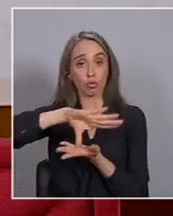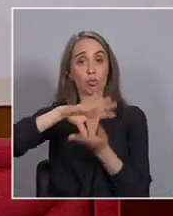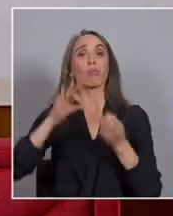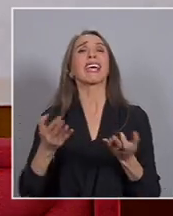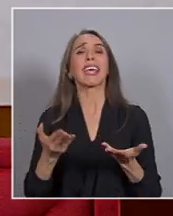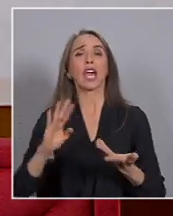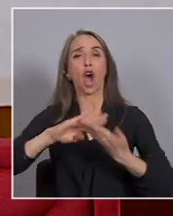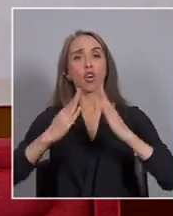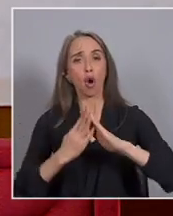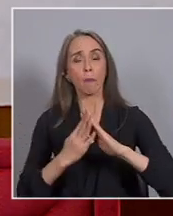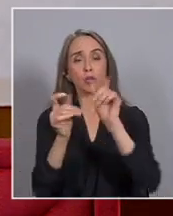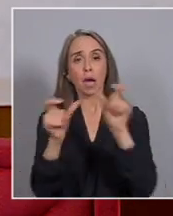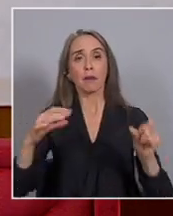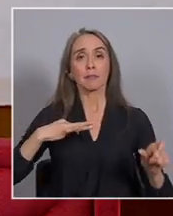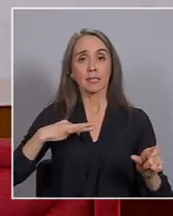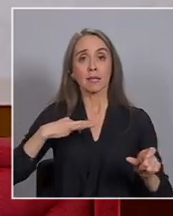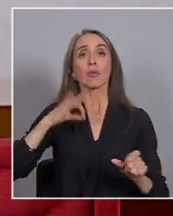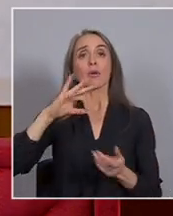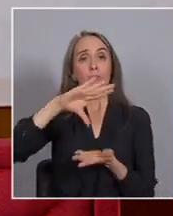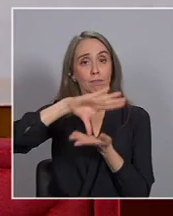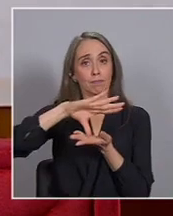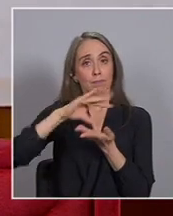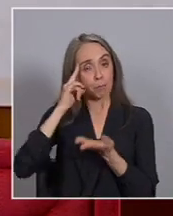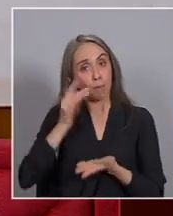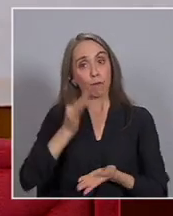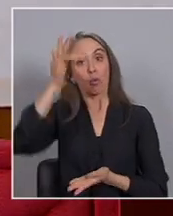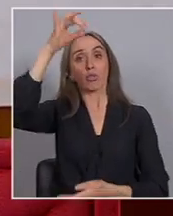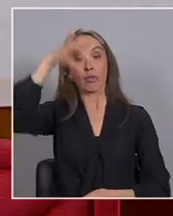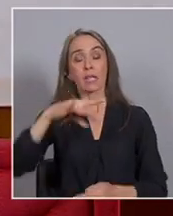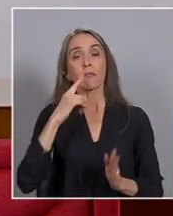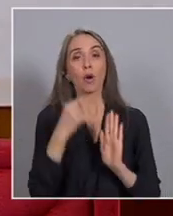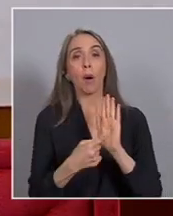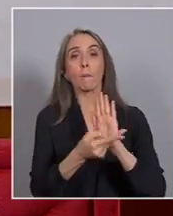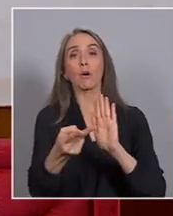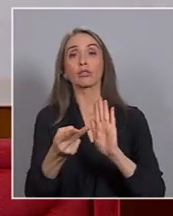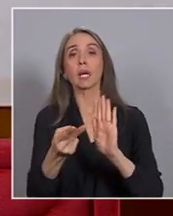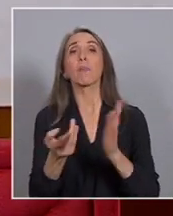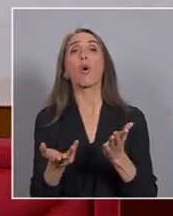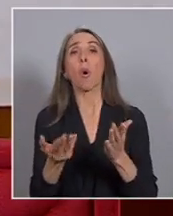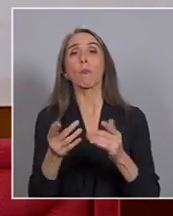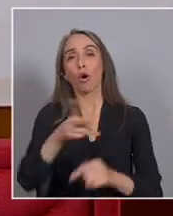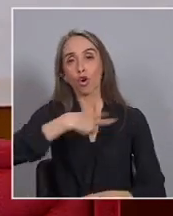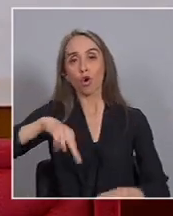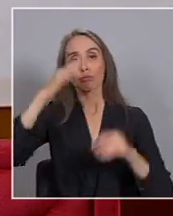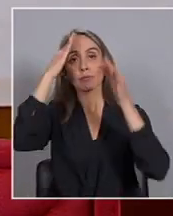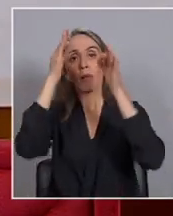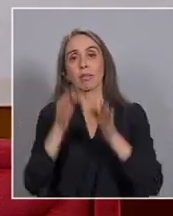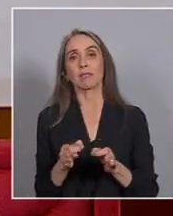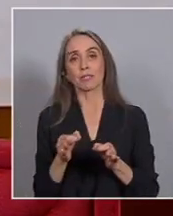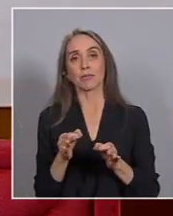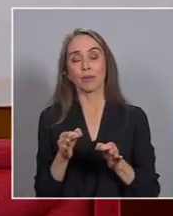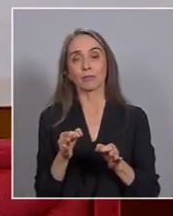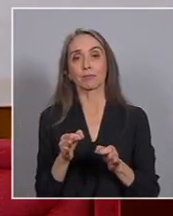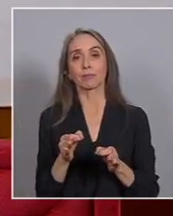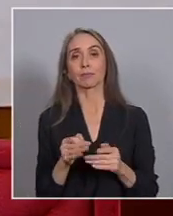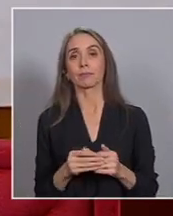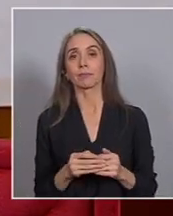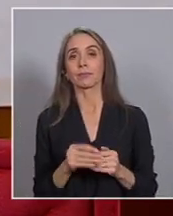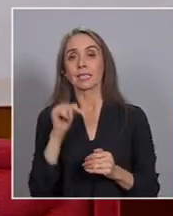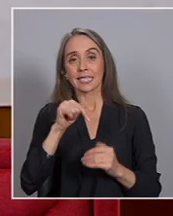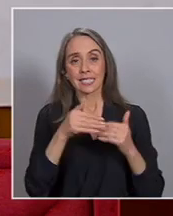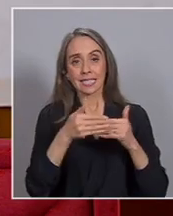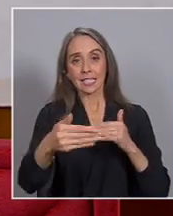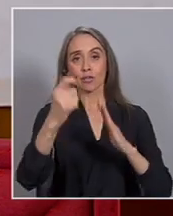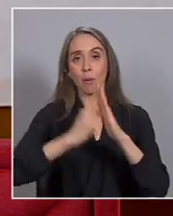pueblo, somos un destino y una nación y tenemos que demostrarlo a través de nuestras decisiones. Lo que resta de este